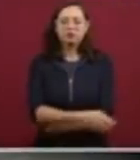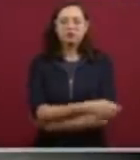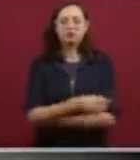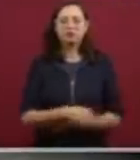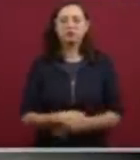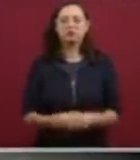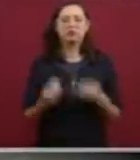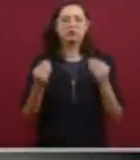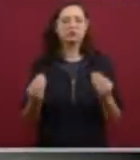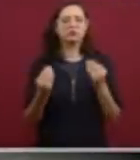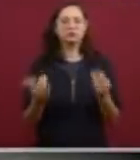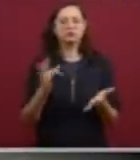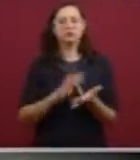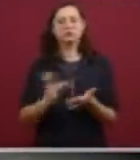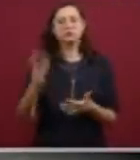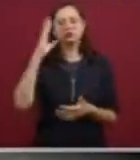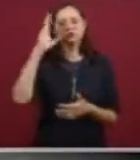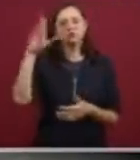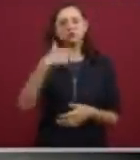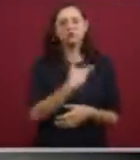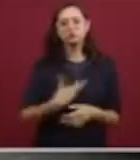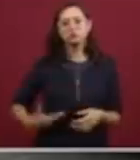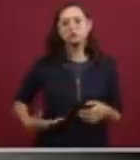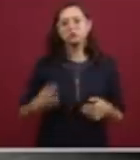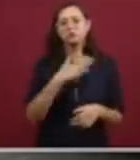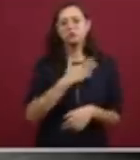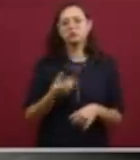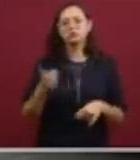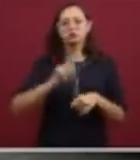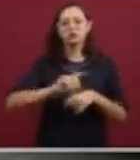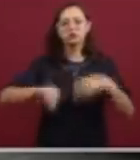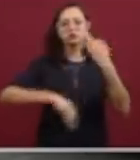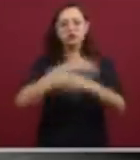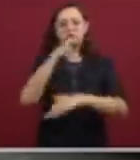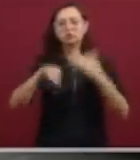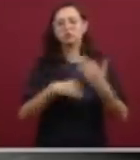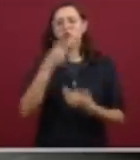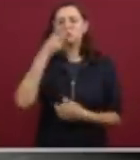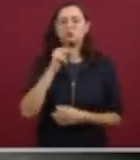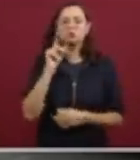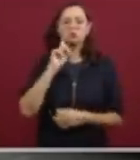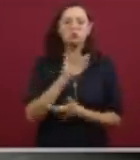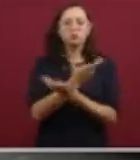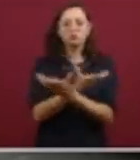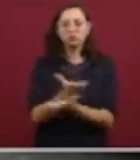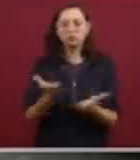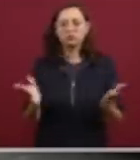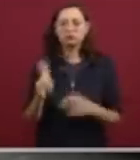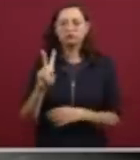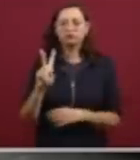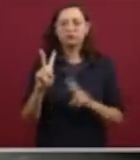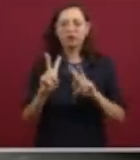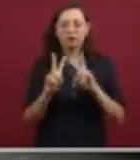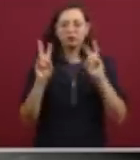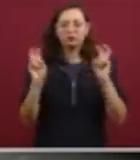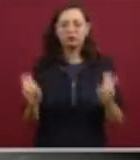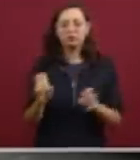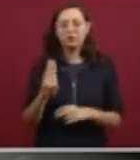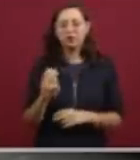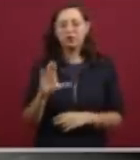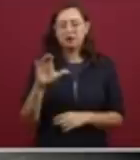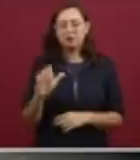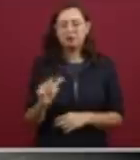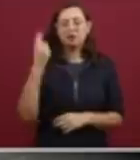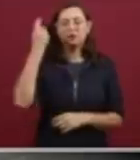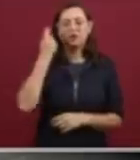Muchas gracias, señor presidente. Muy buenos días a todas y todos. Los programas de las becas para el bienestar Benito